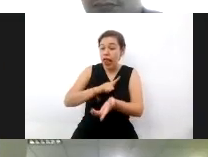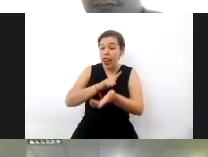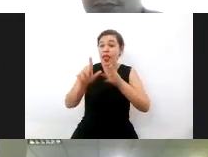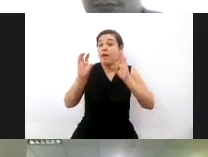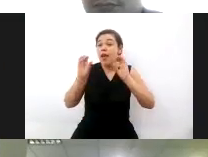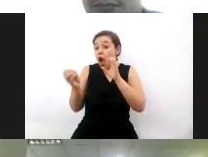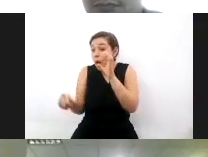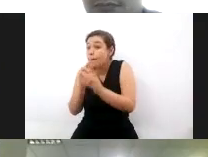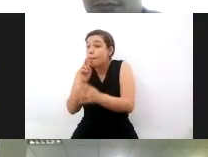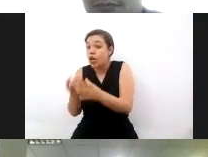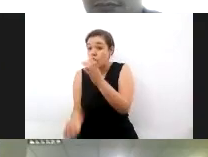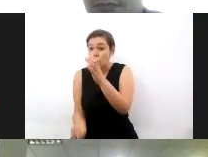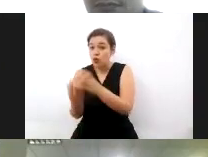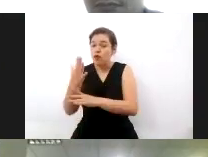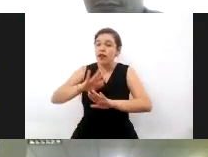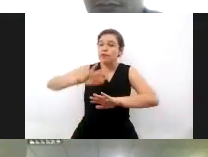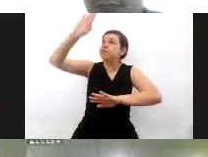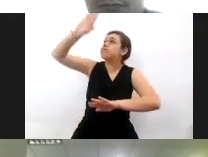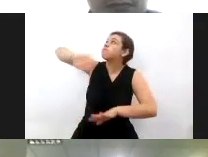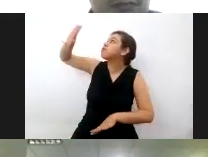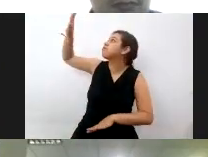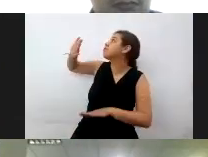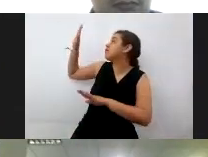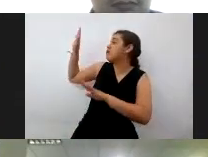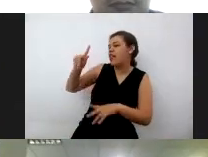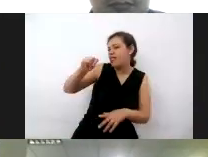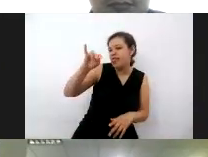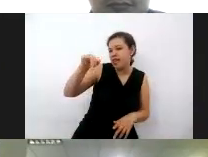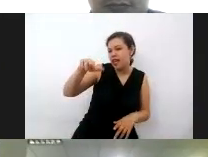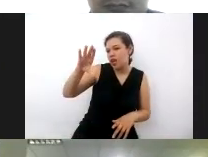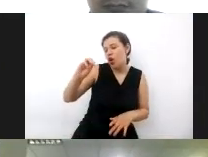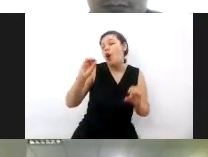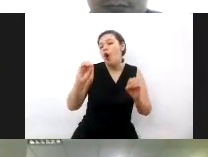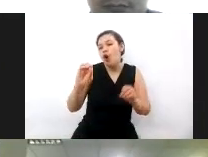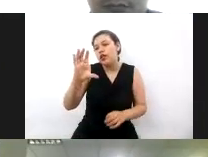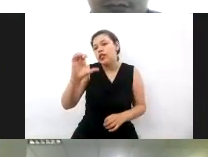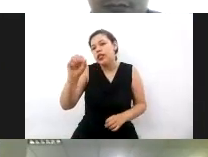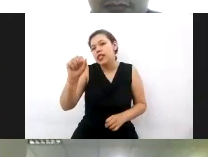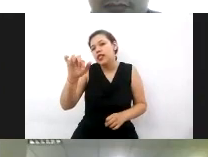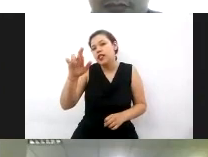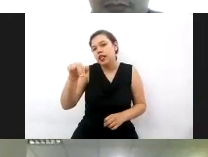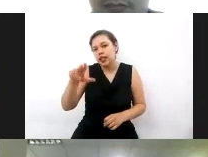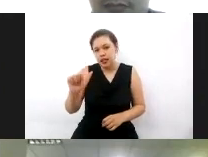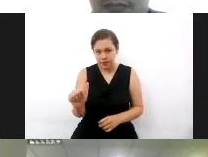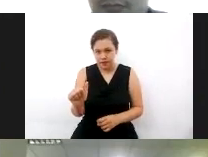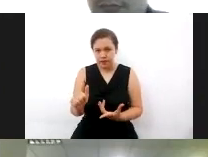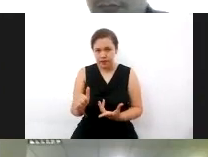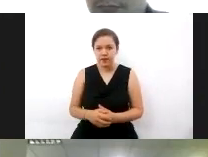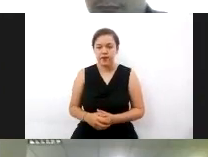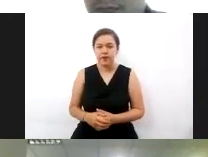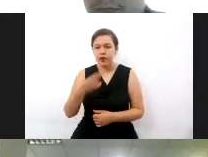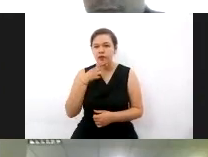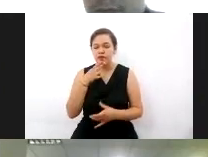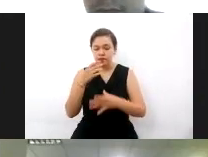las paredes. Aquí, bueno, ya se los expliqué de manera muy rápida, pero vamos a utilizar una cubeta con